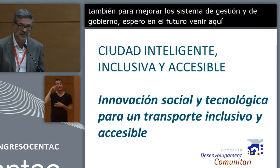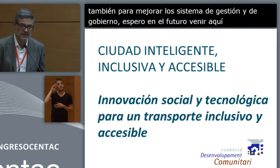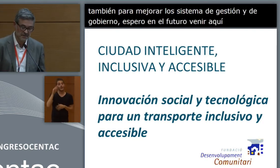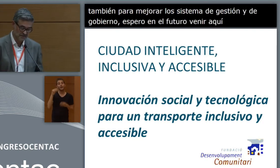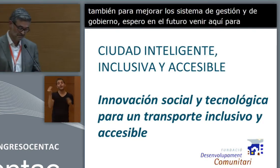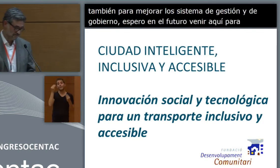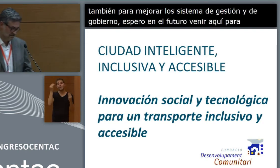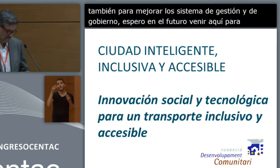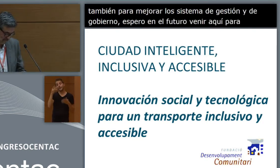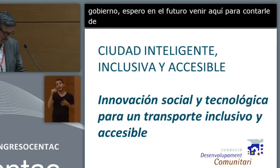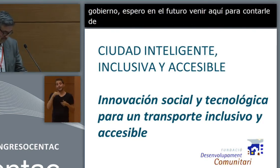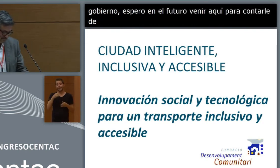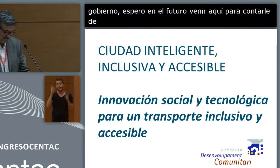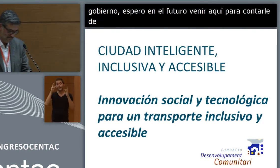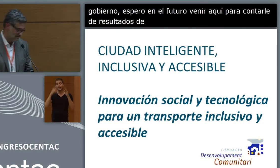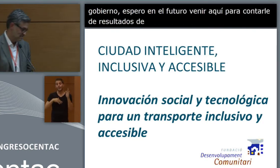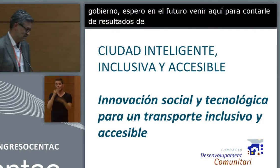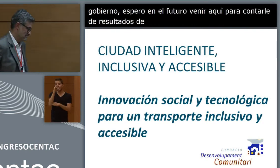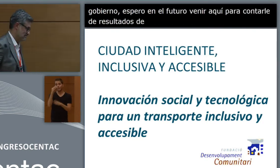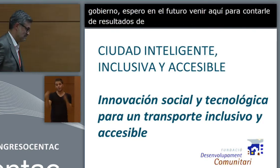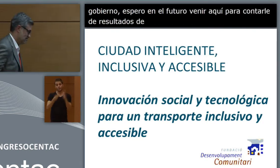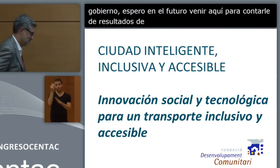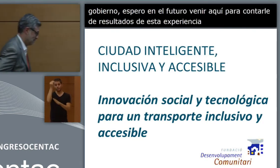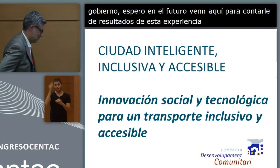mejores posibles. Gracias.